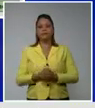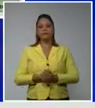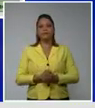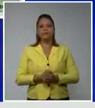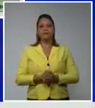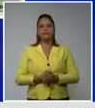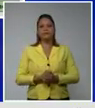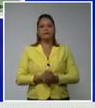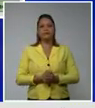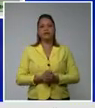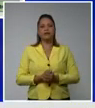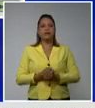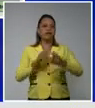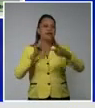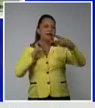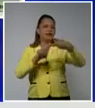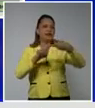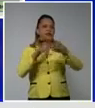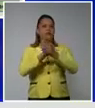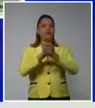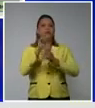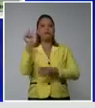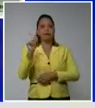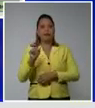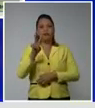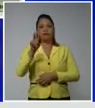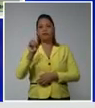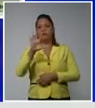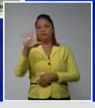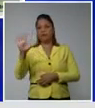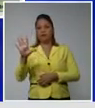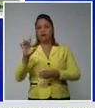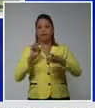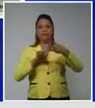Mayabeque le sigue en este orden, 205, Pinar